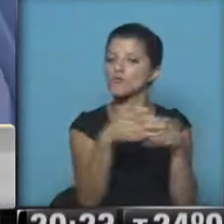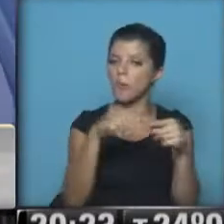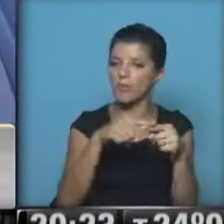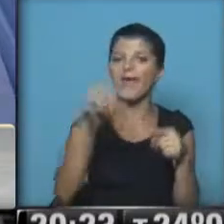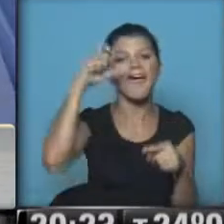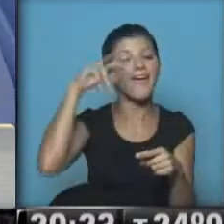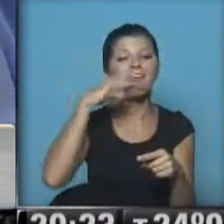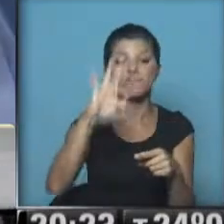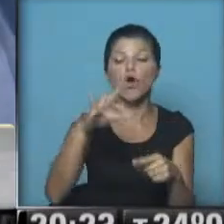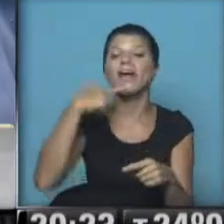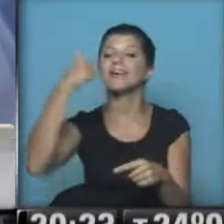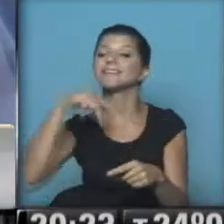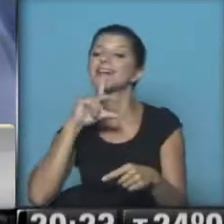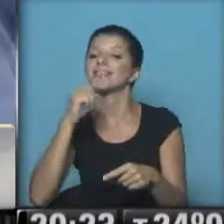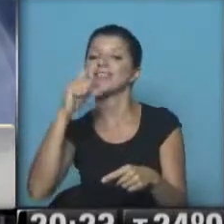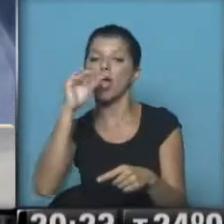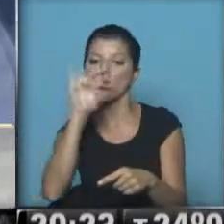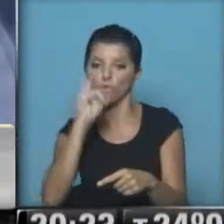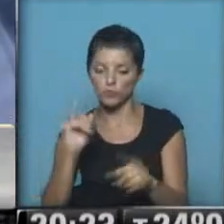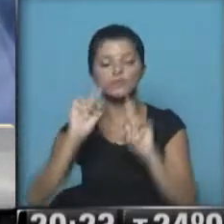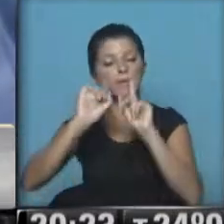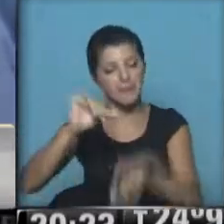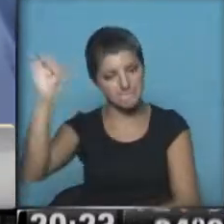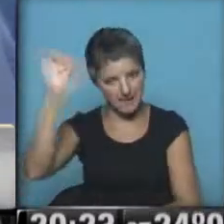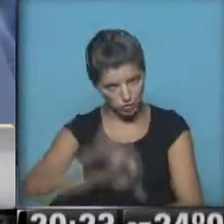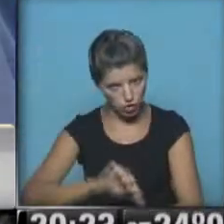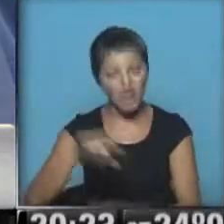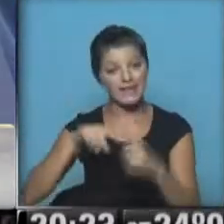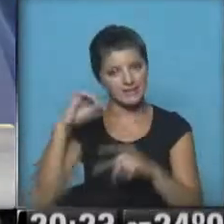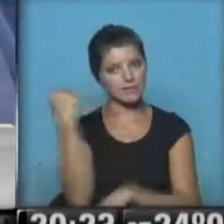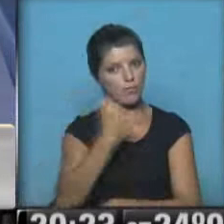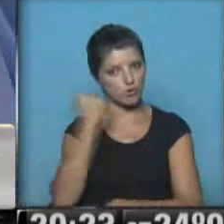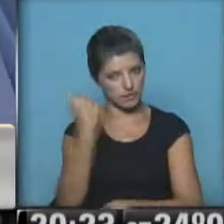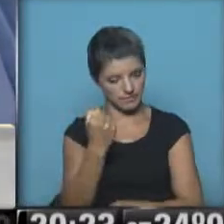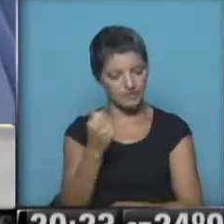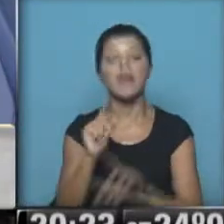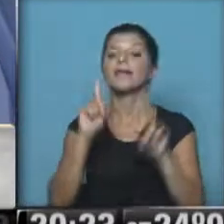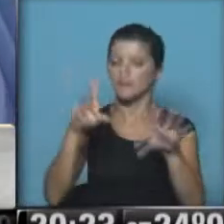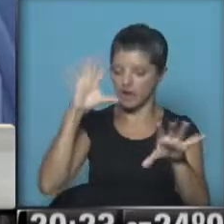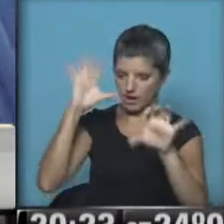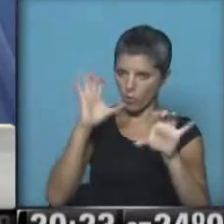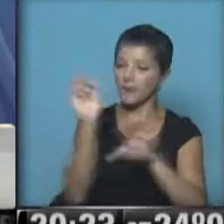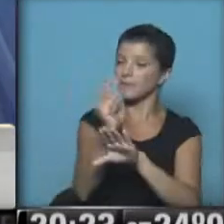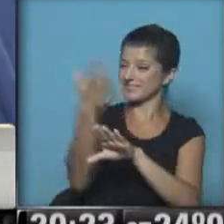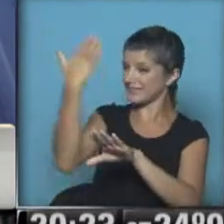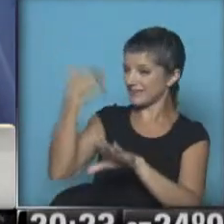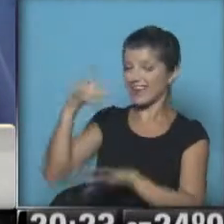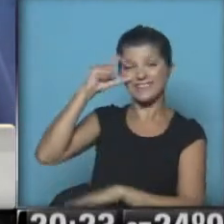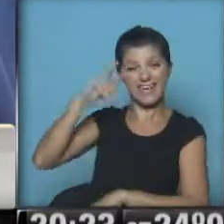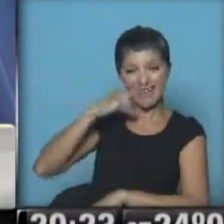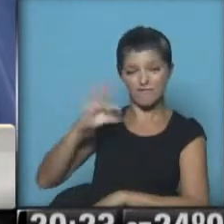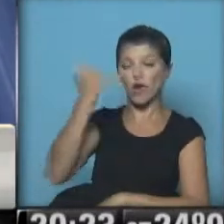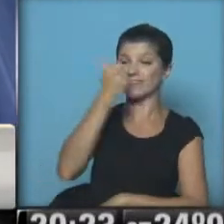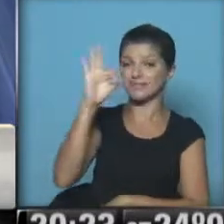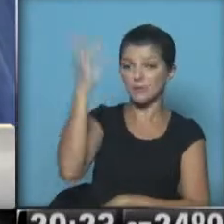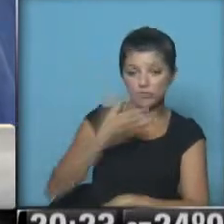Santa Cruz, que era un bastión opositor. También es verdad, recordemos que hace unos meses atrás Evo Morales ganó con más del 60%